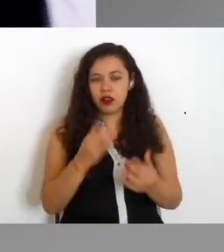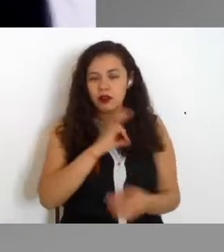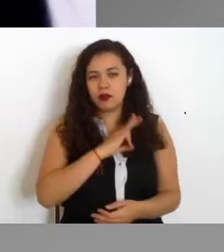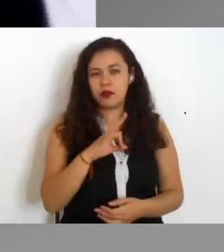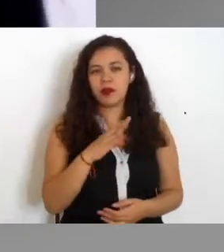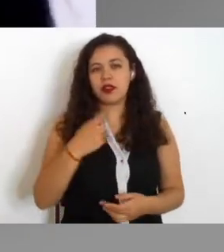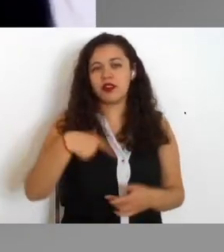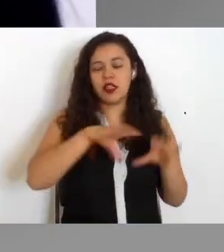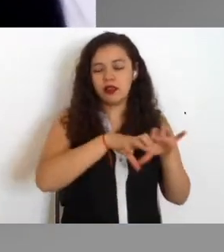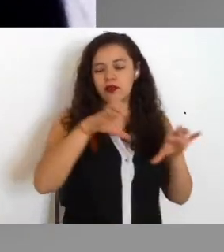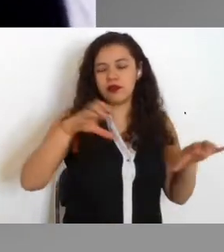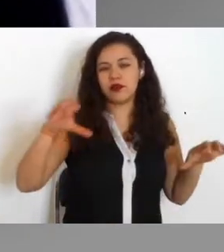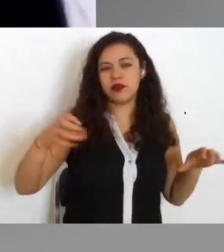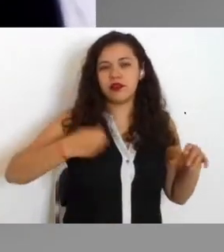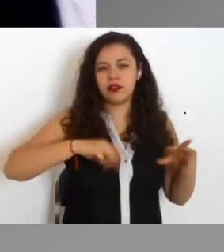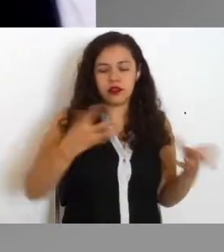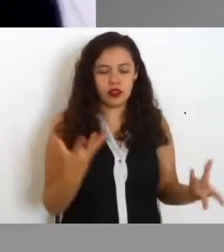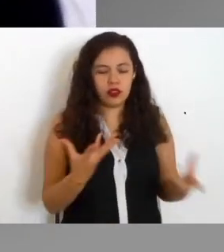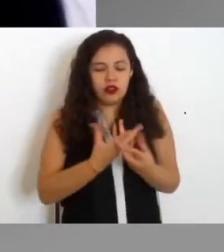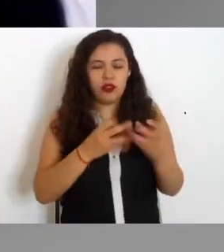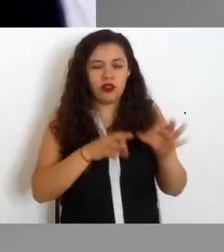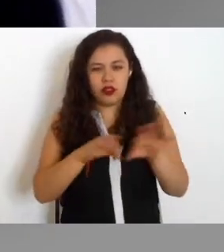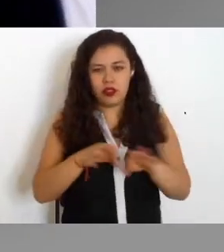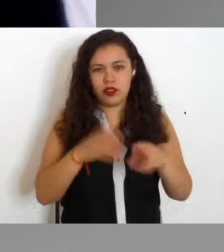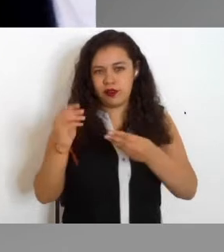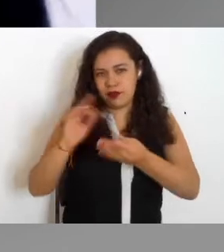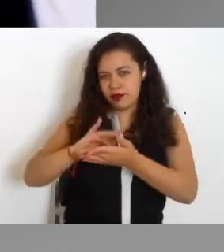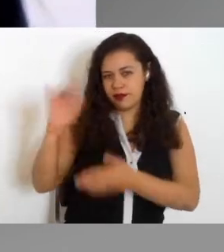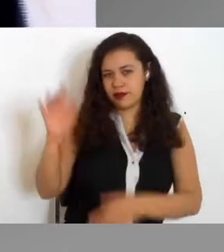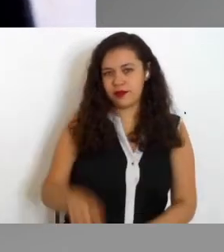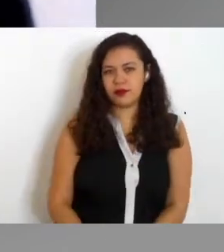cubriendo cuando colaboramos en conjunto. Muchas gracias.